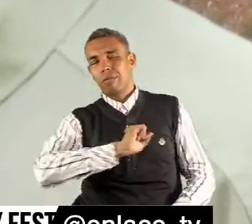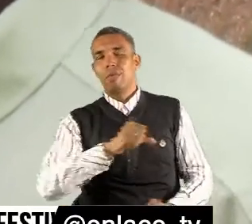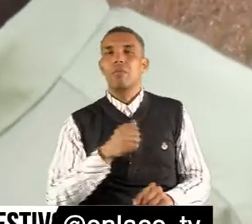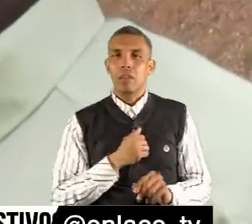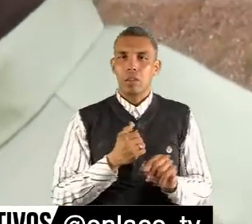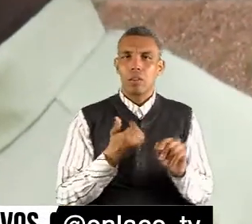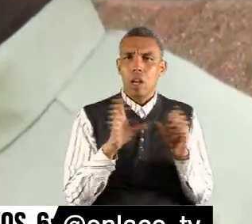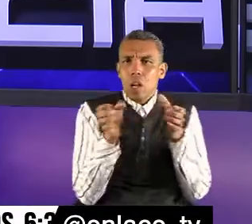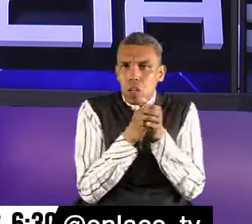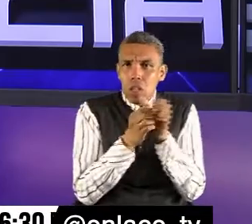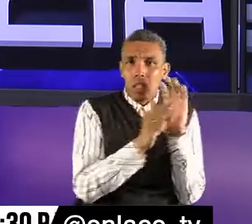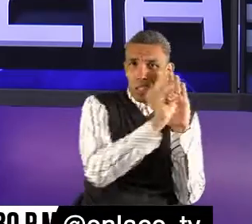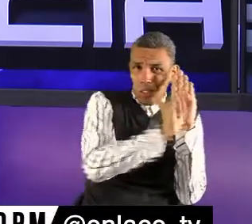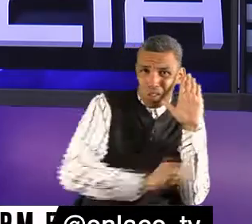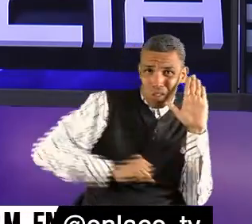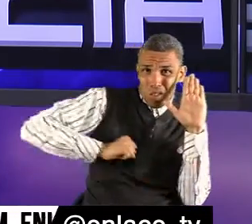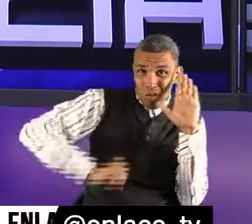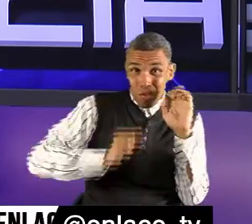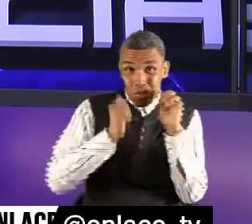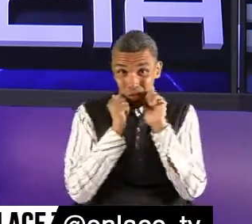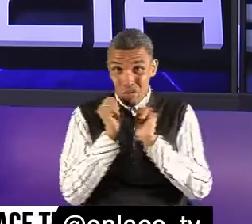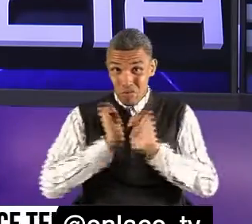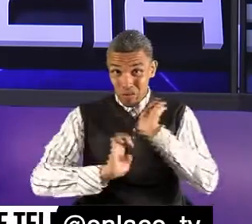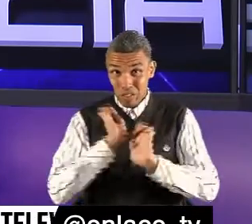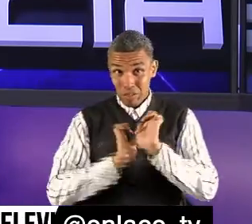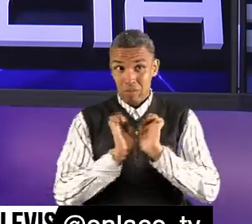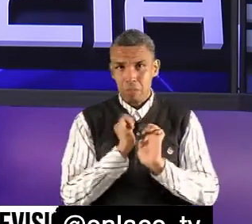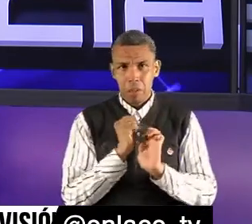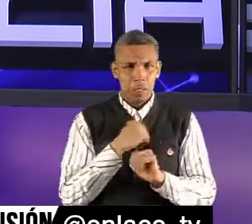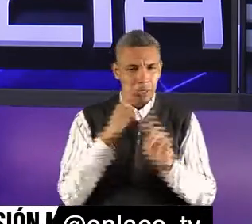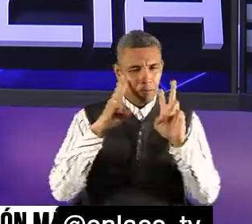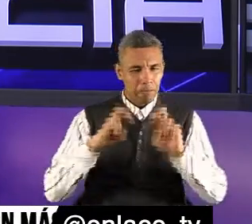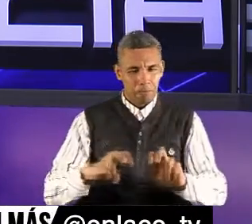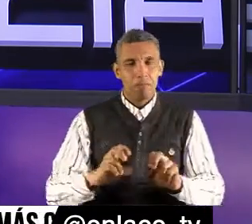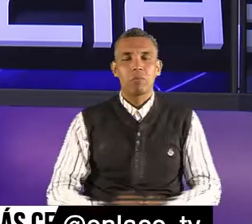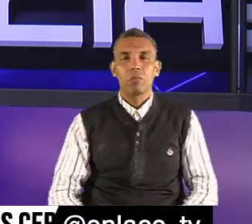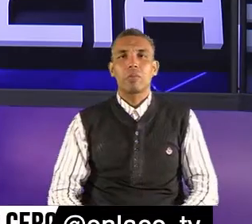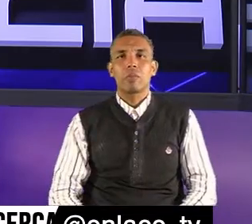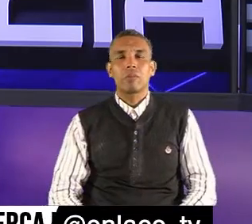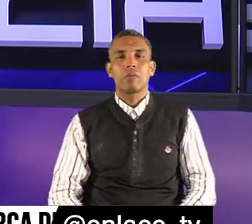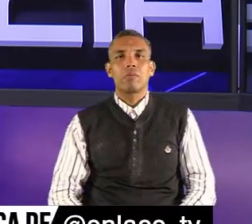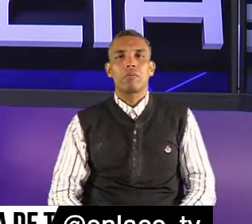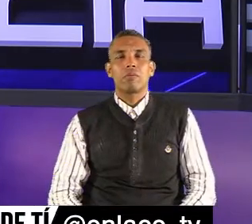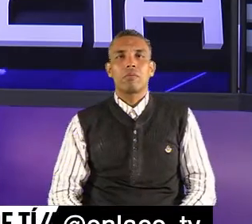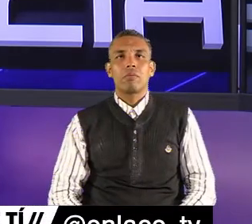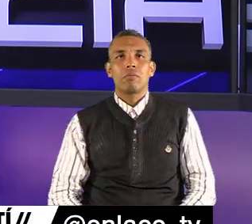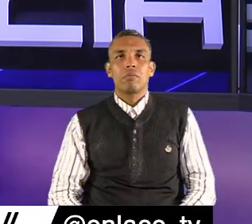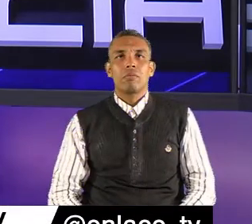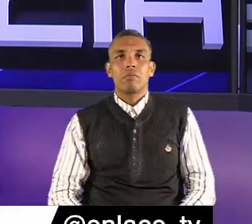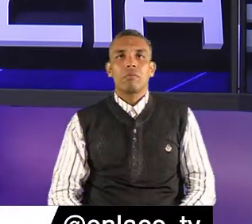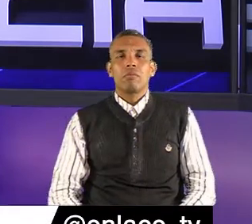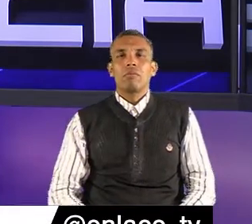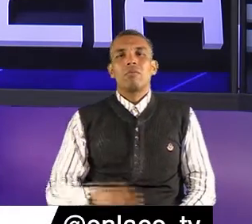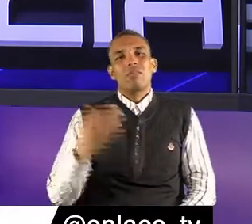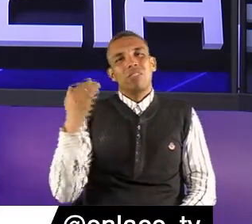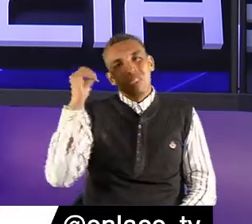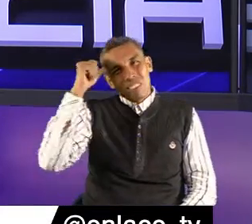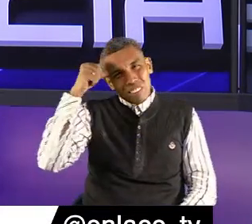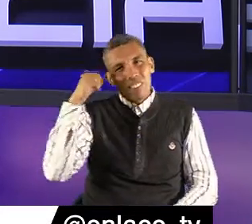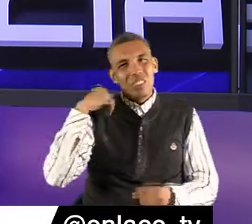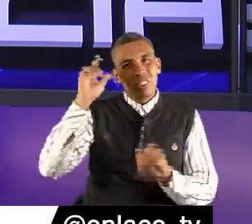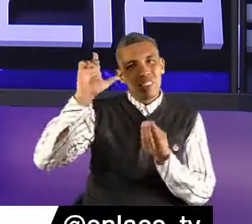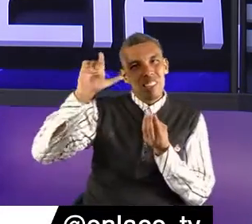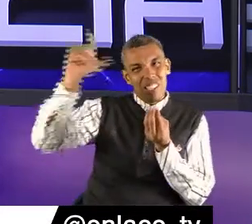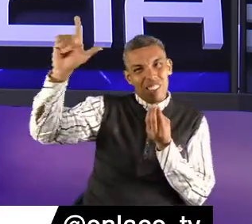Defensoría del Pueblo. Fueron elegidas las directivas de liberalismo en Santander. Sobre los resultados de estas elecciones, nuestro director de noticias,